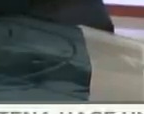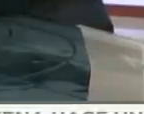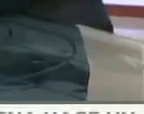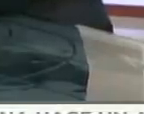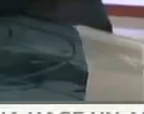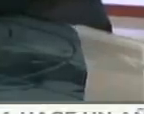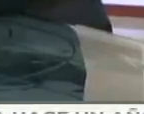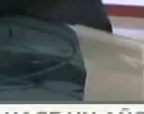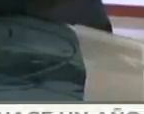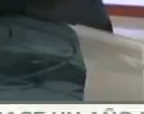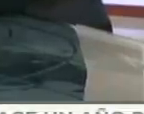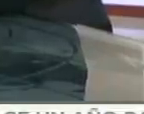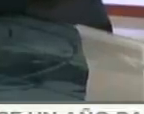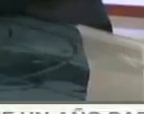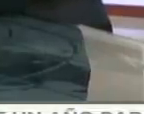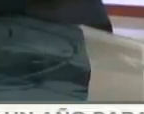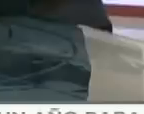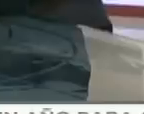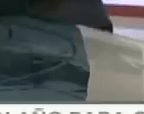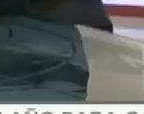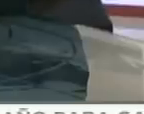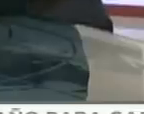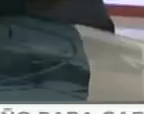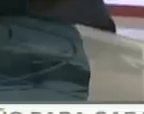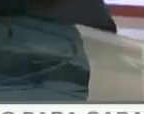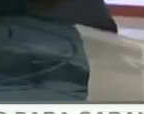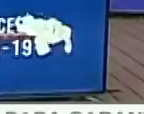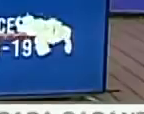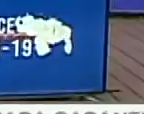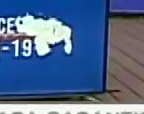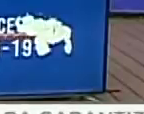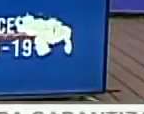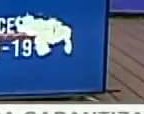Nicolás Maduro. Actividad presidencial. Buenas tardes, presidente.